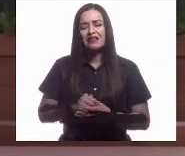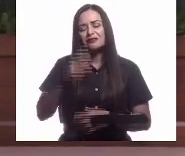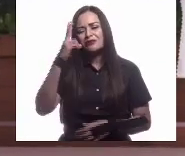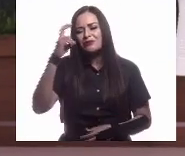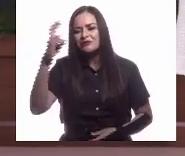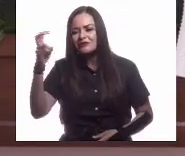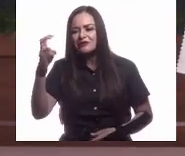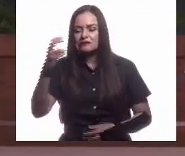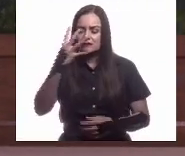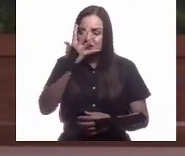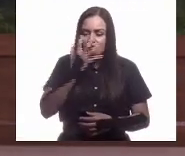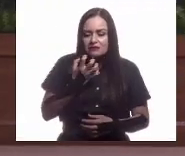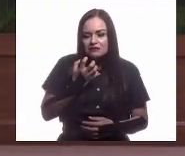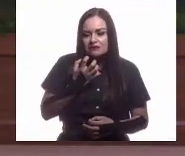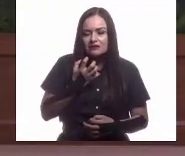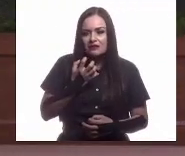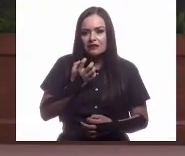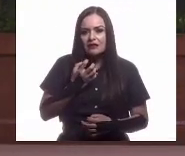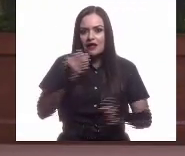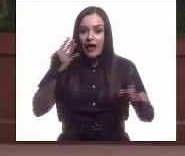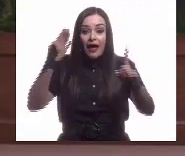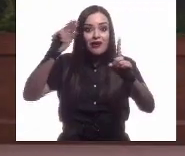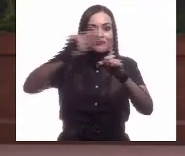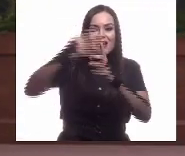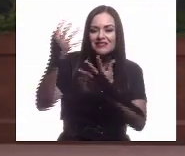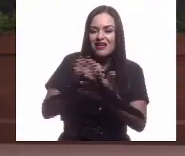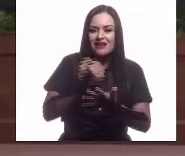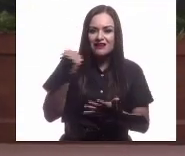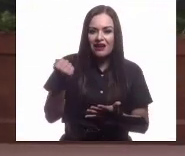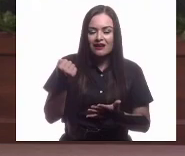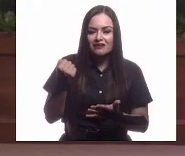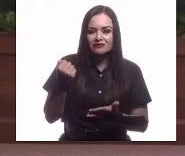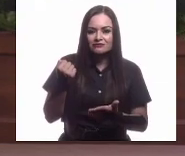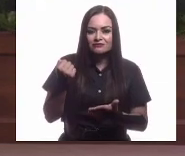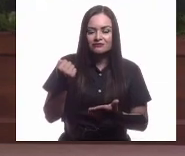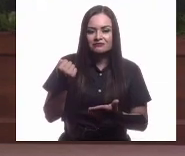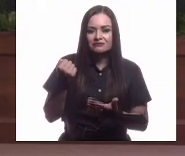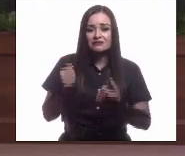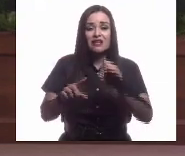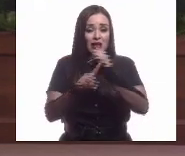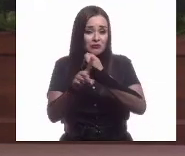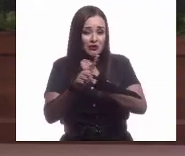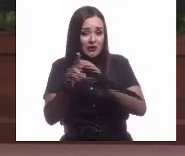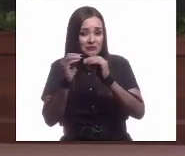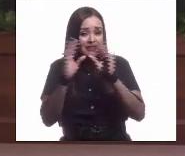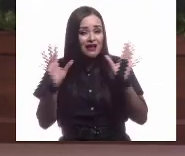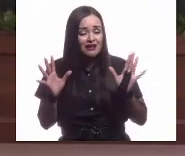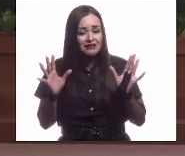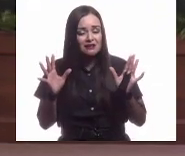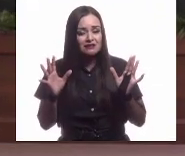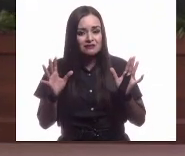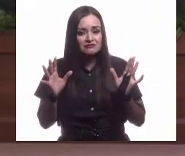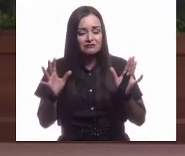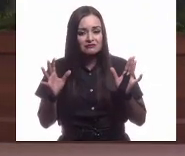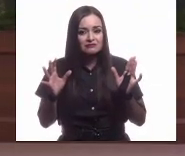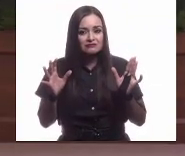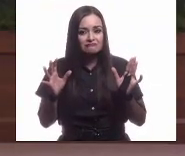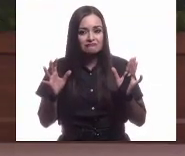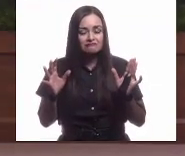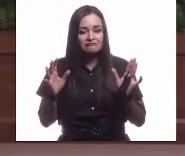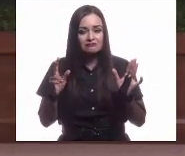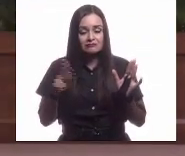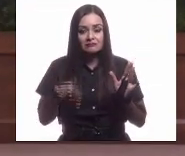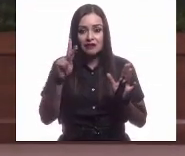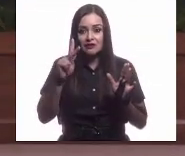perseguidos, hay metas alcanzadas, hay problemas resueltos, pero sobre todo hay